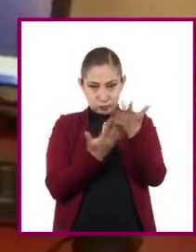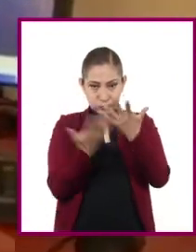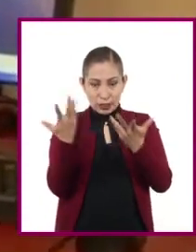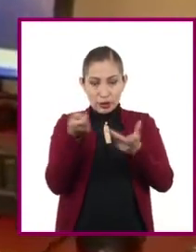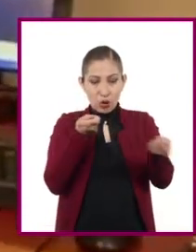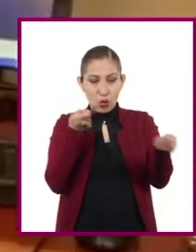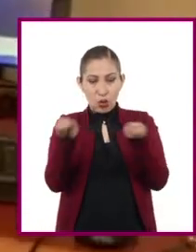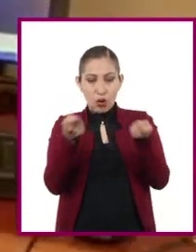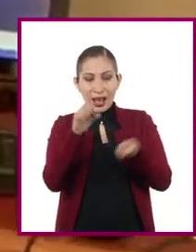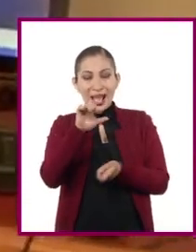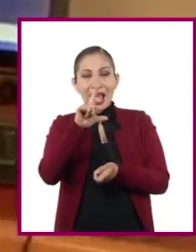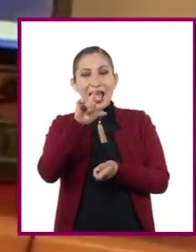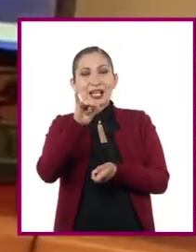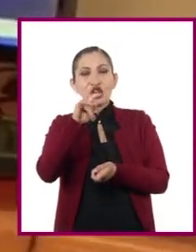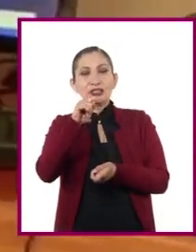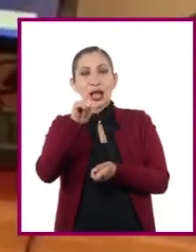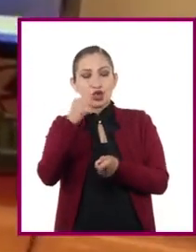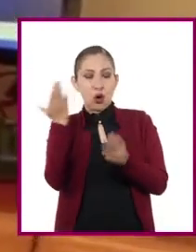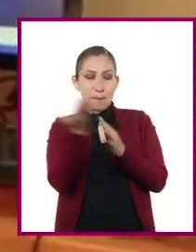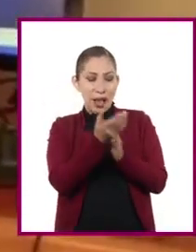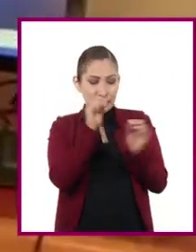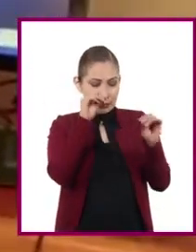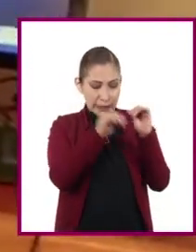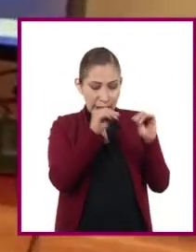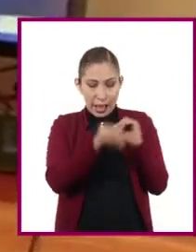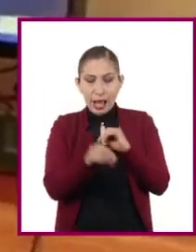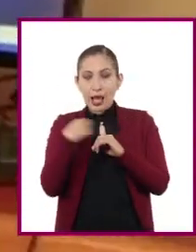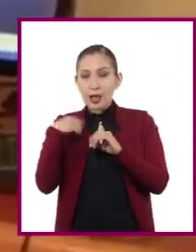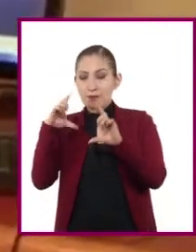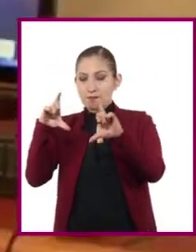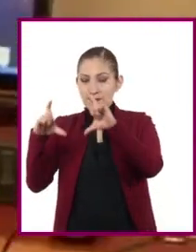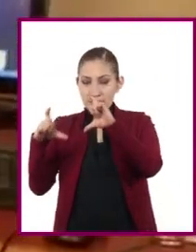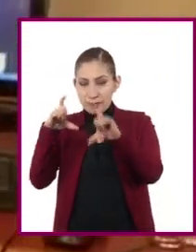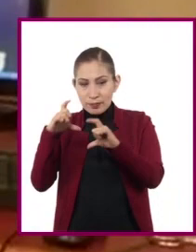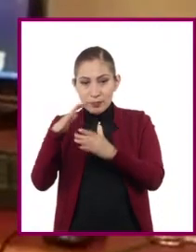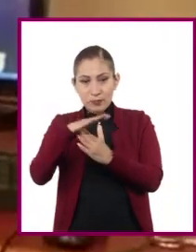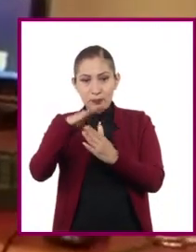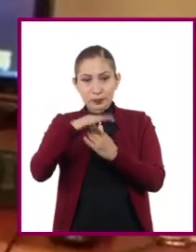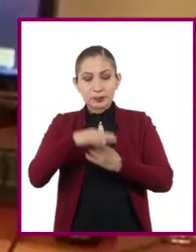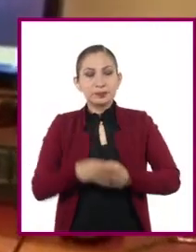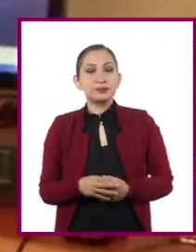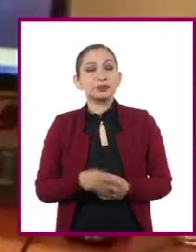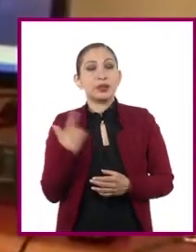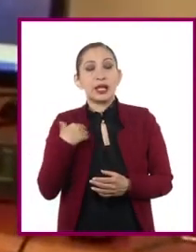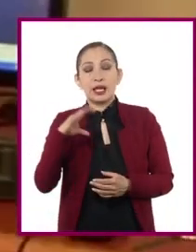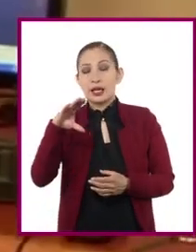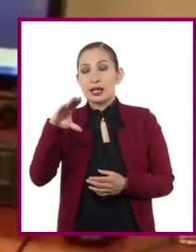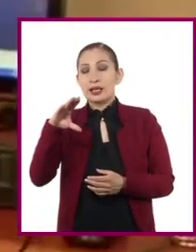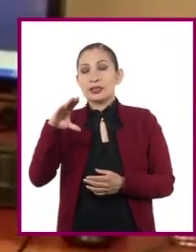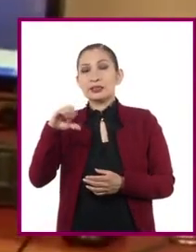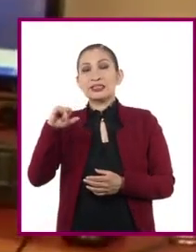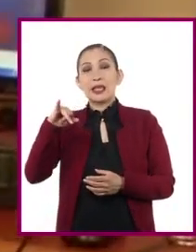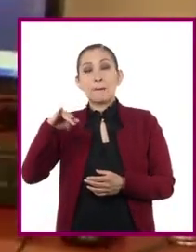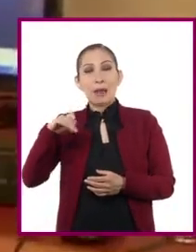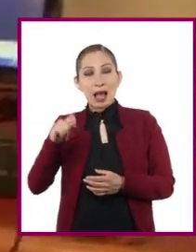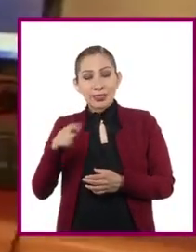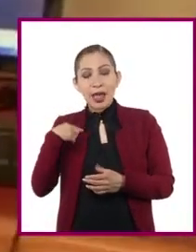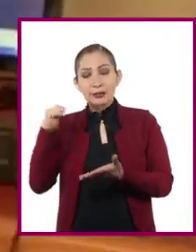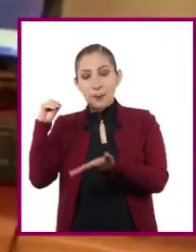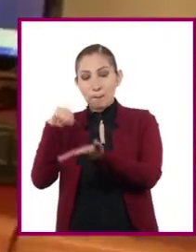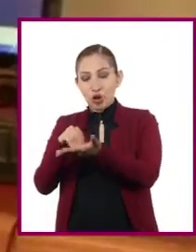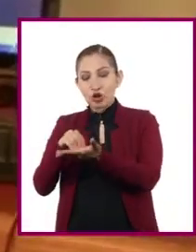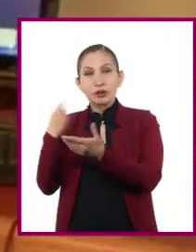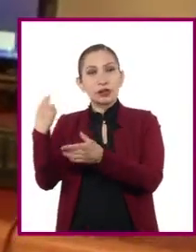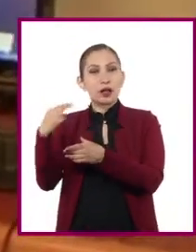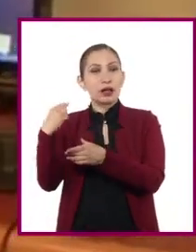el control del helióstato por separado, el control del atenuador, el control de la mesa, y el CIMAD lo que hizo fue integrarlo